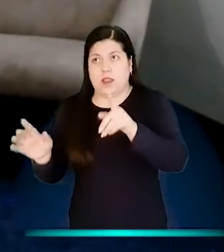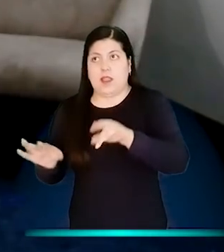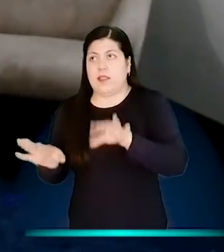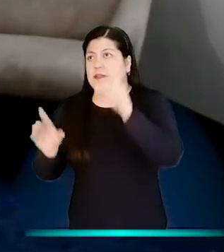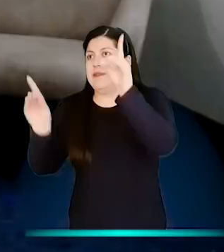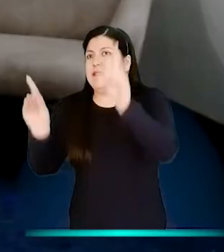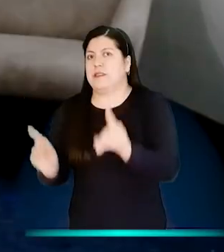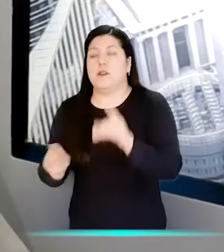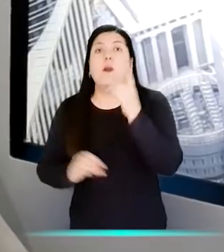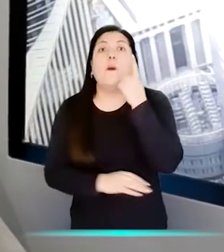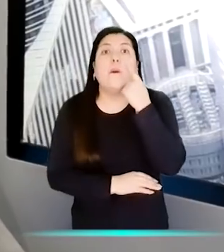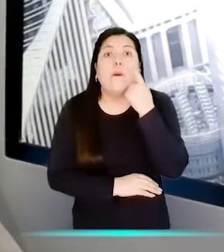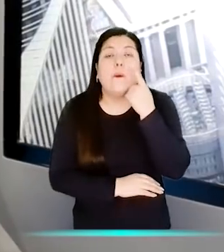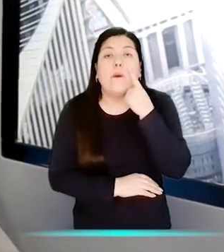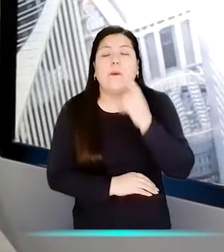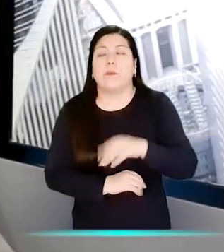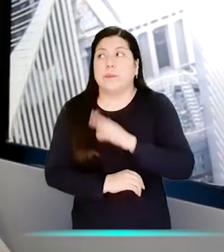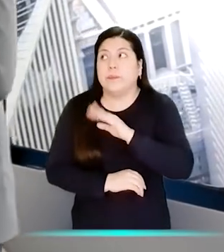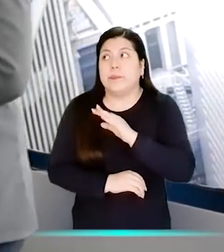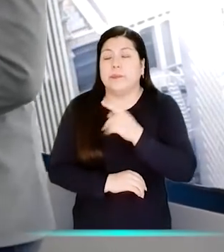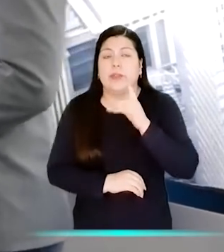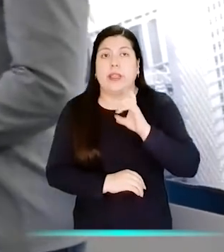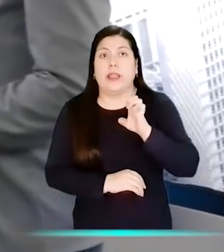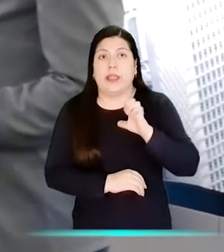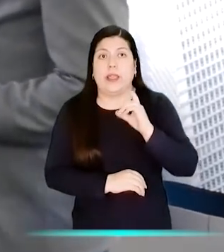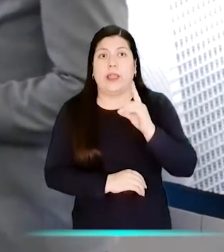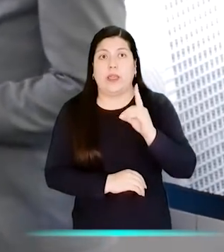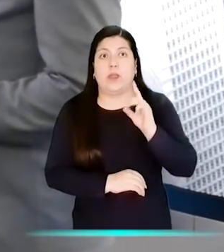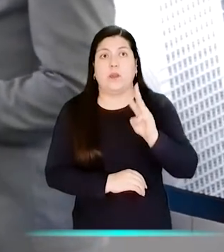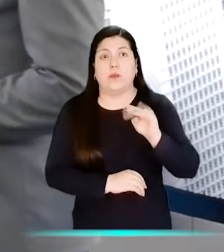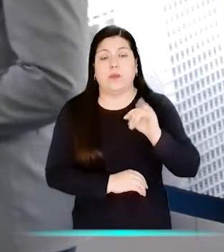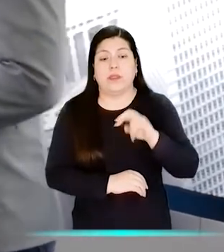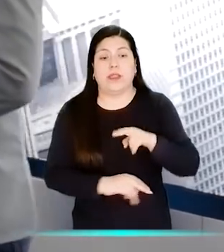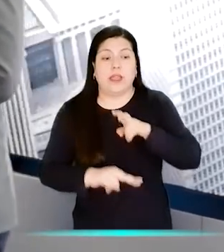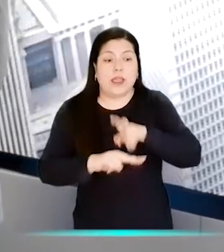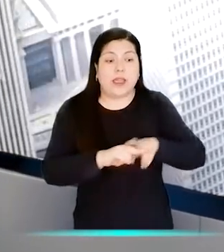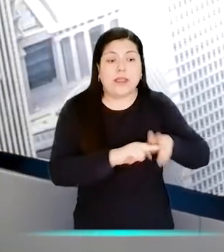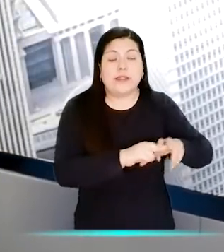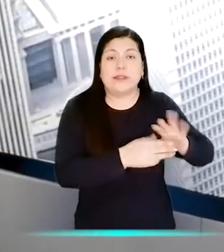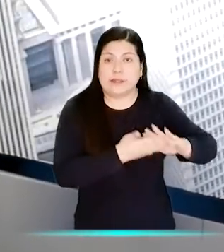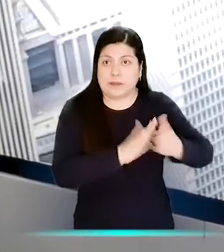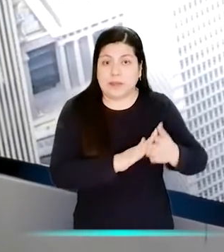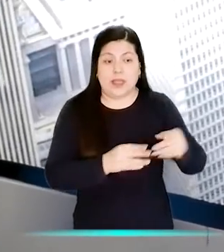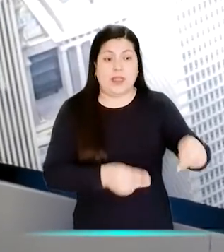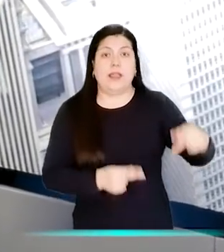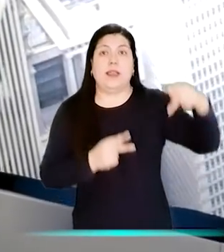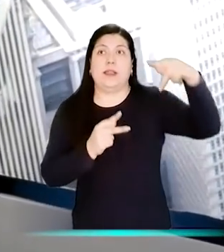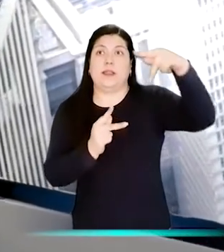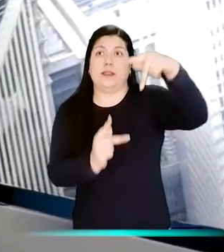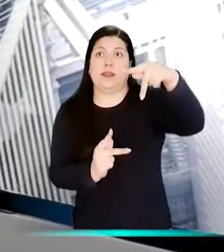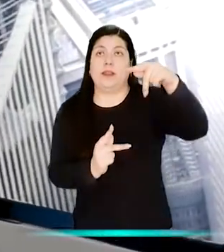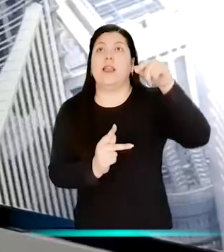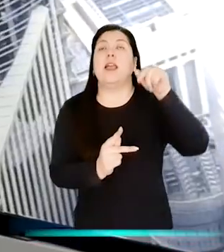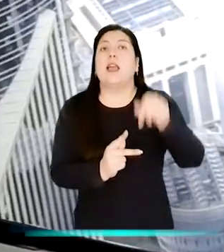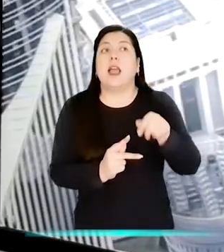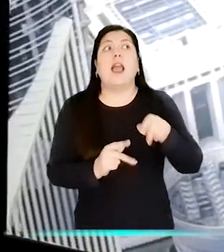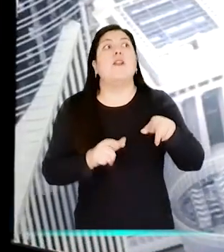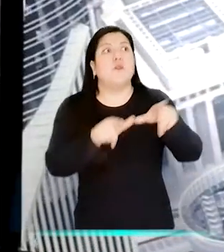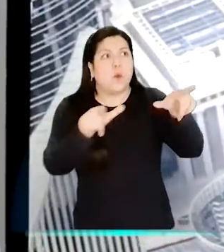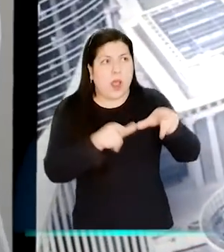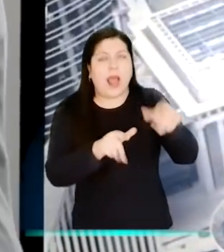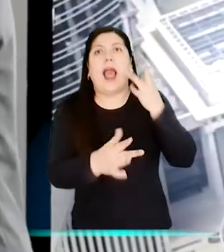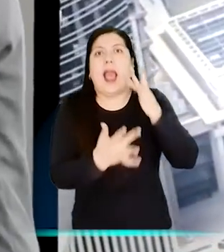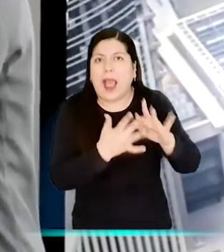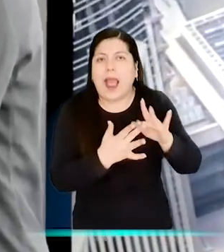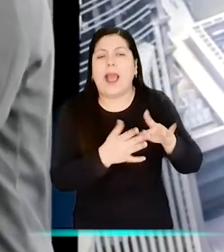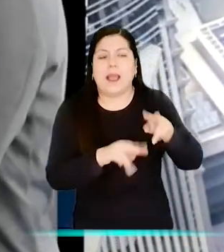Cámara de Representantes. Aquí hay que hacer una salvedad, Edwin, y es que en CITREP se le puede entregar al elector la tarjeta electoral CITREP, donde